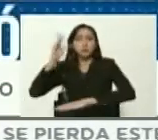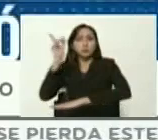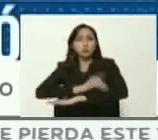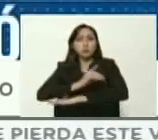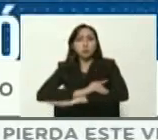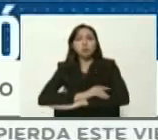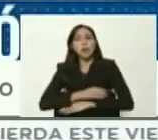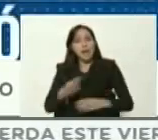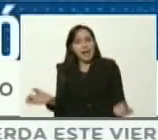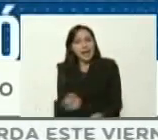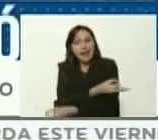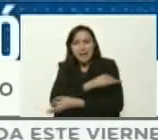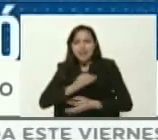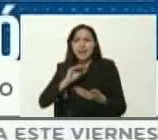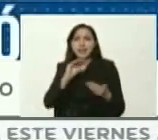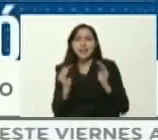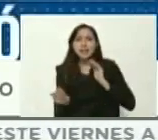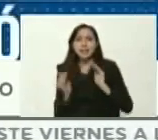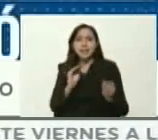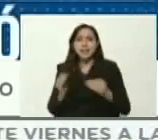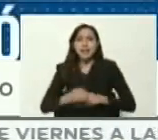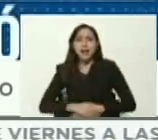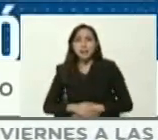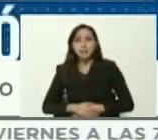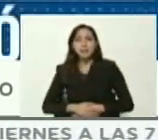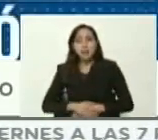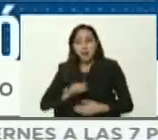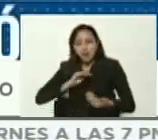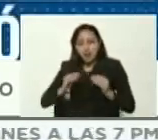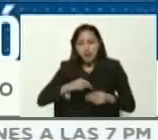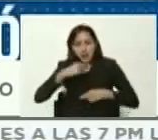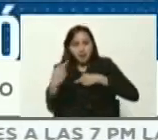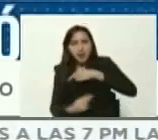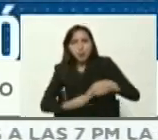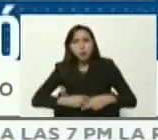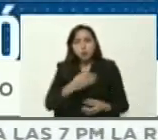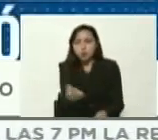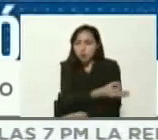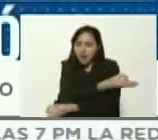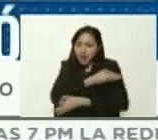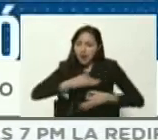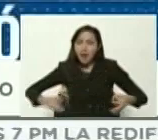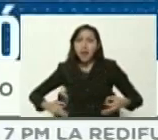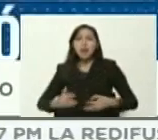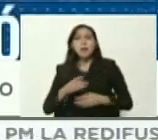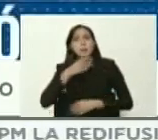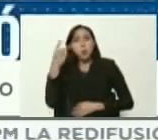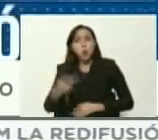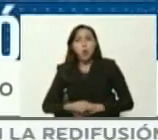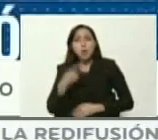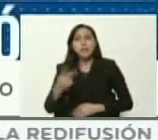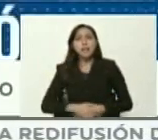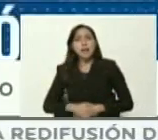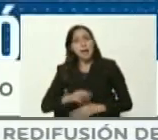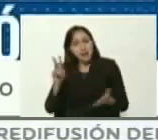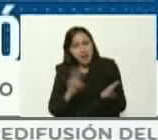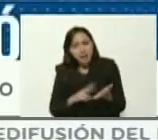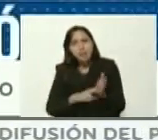con calidad ética, con calidad revolucionaria, con calidad política, con